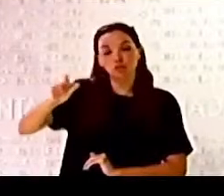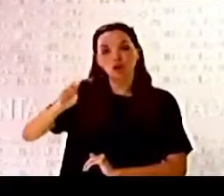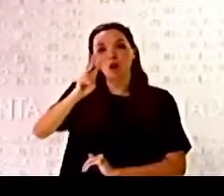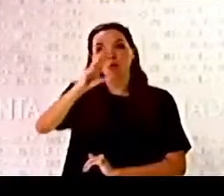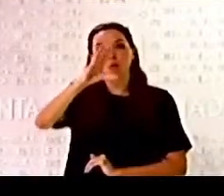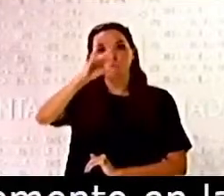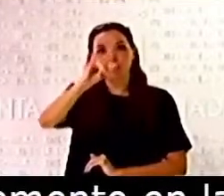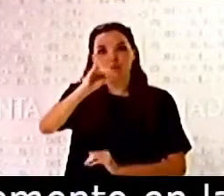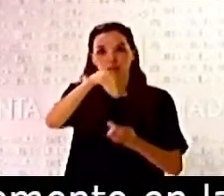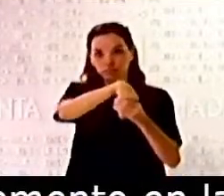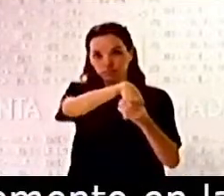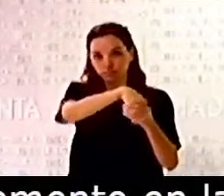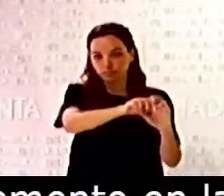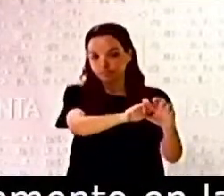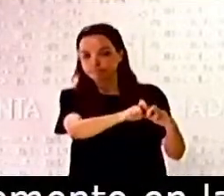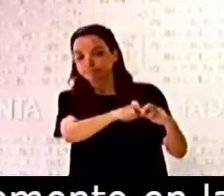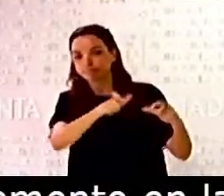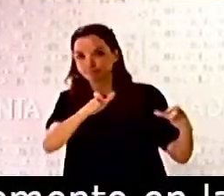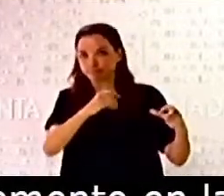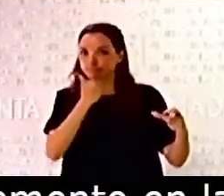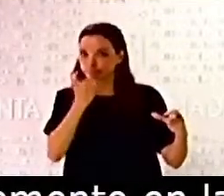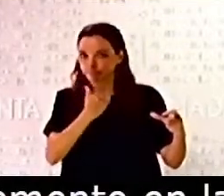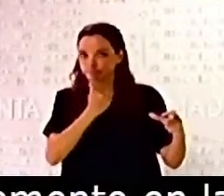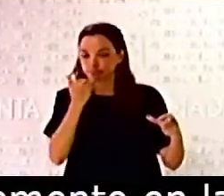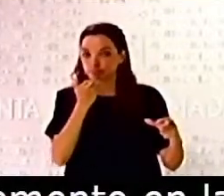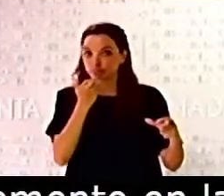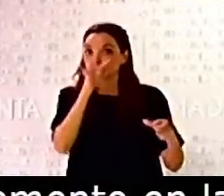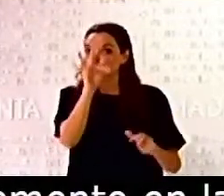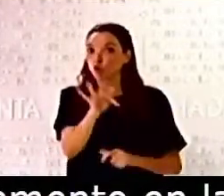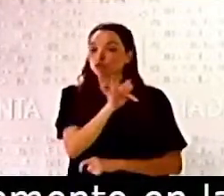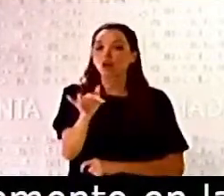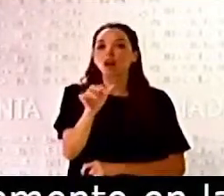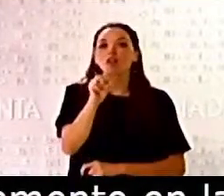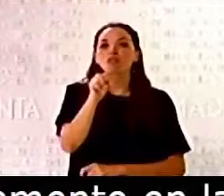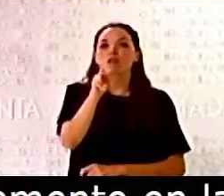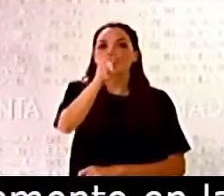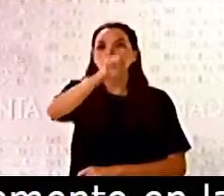cuidados intensivos. Tenemos 12 personas